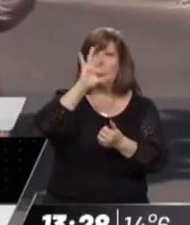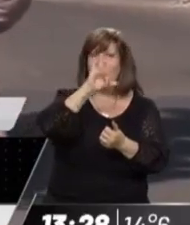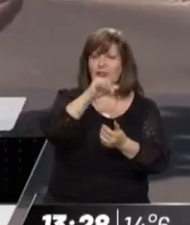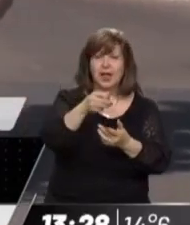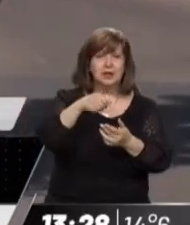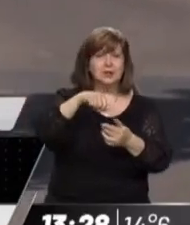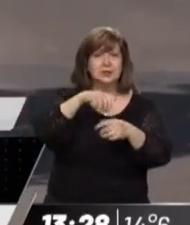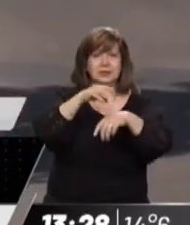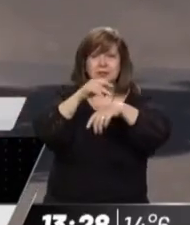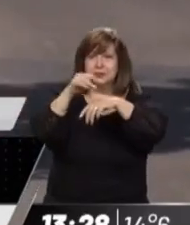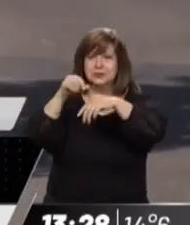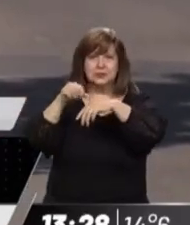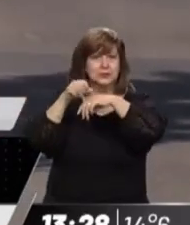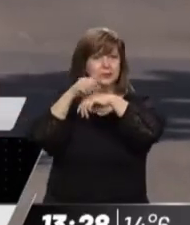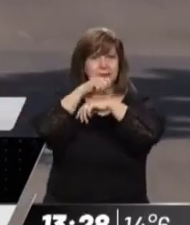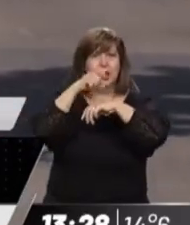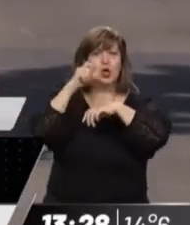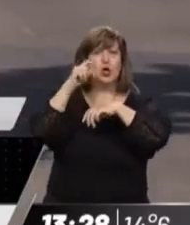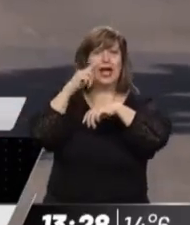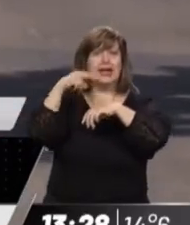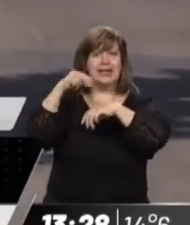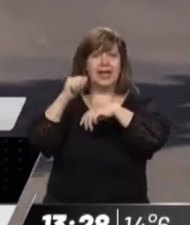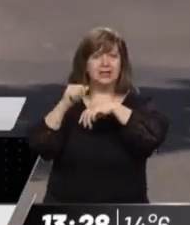hace 3 meses atrás. Muchas cosas